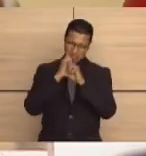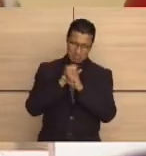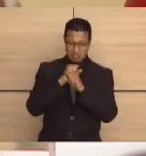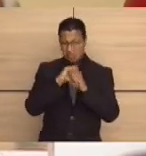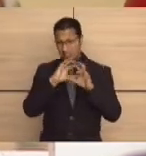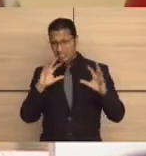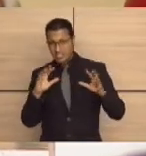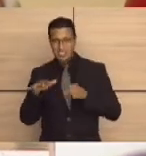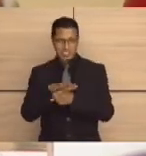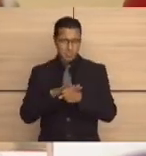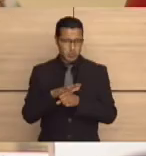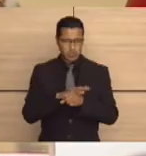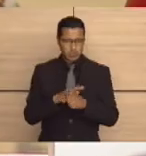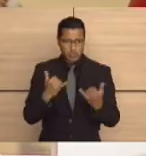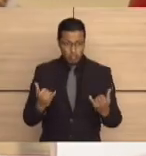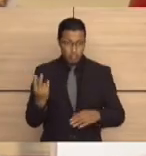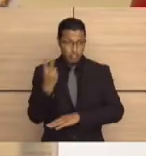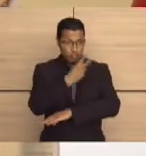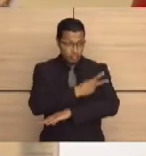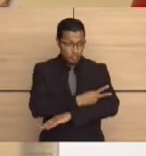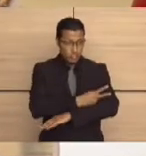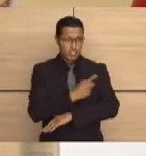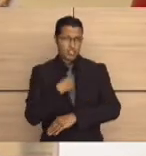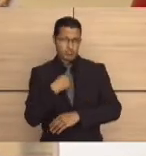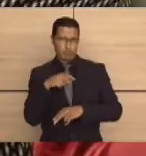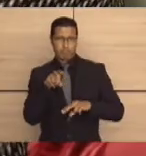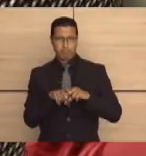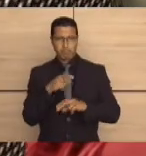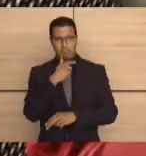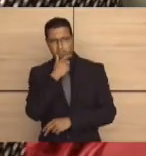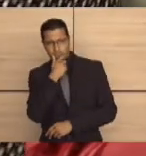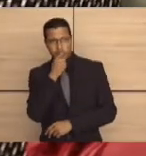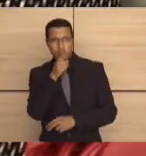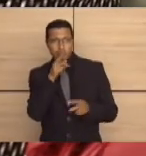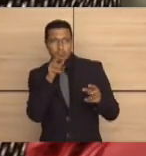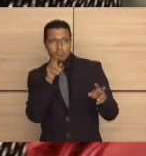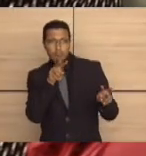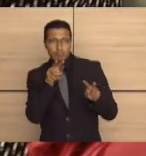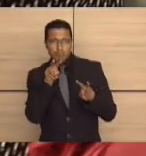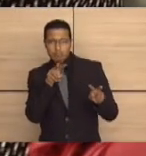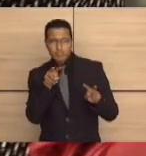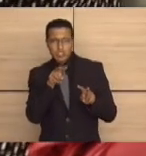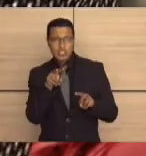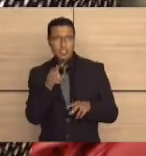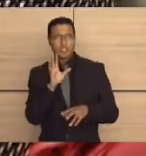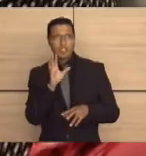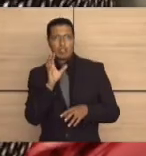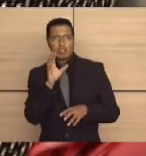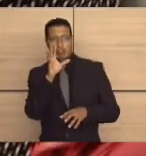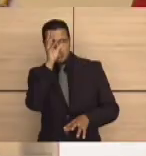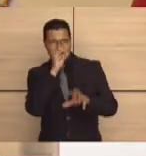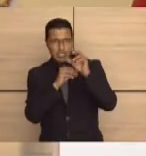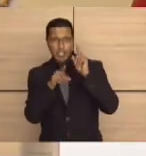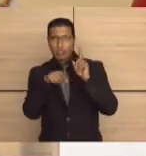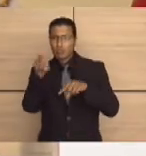aquí. En este día y medio yo escuchaba hablar a los compañeros de San Basilio